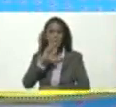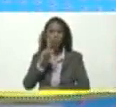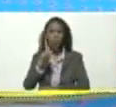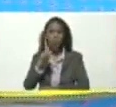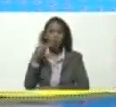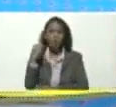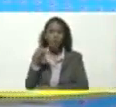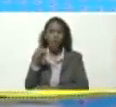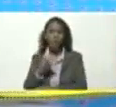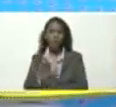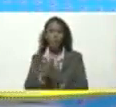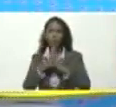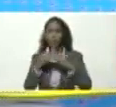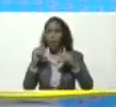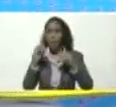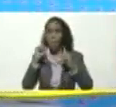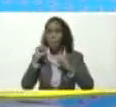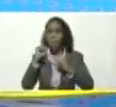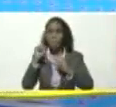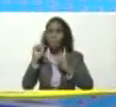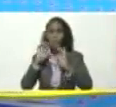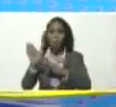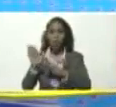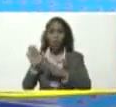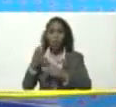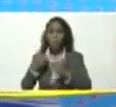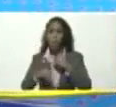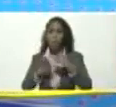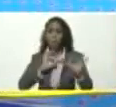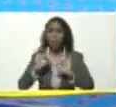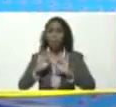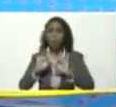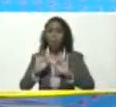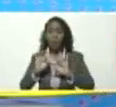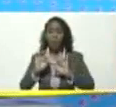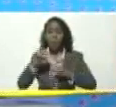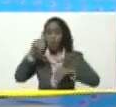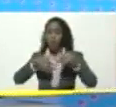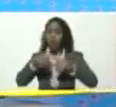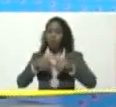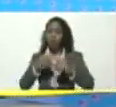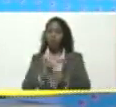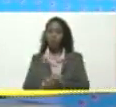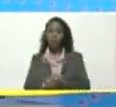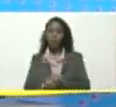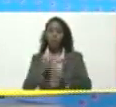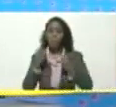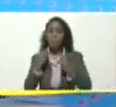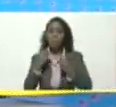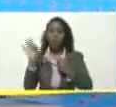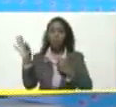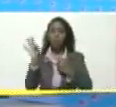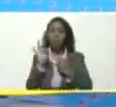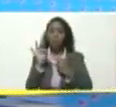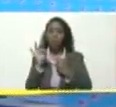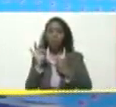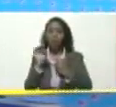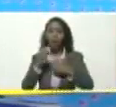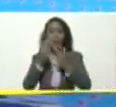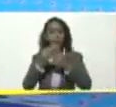de noviembre. Todo el apoyo. Vamos a prepararnos para votar, para elegir por la